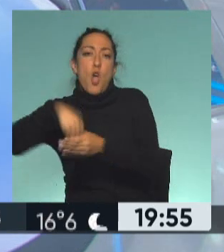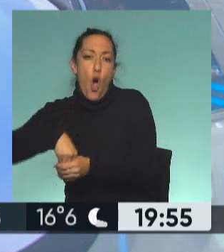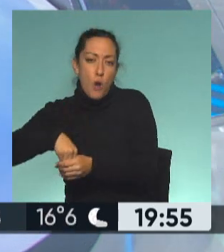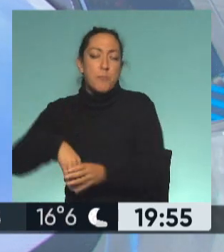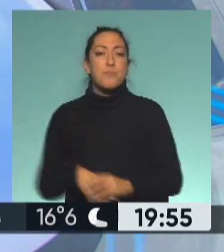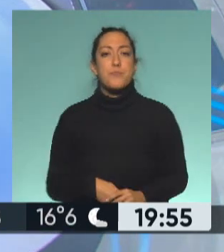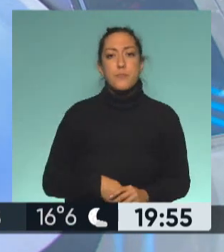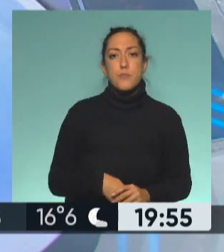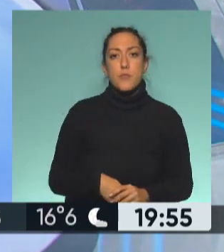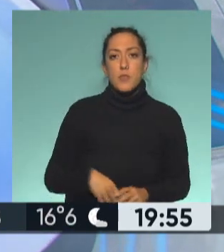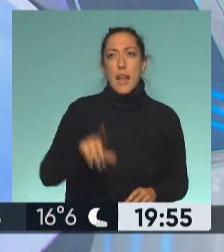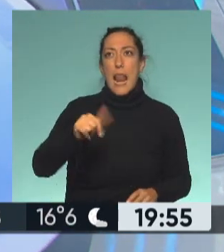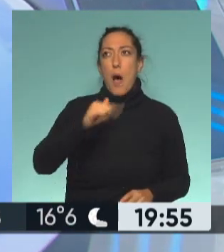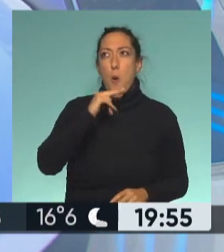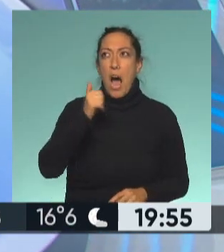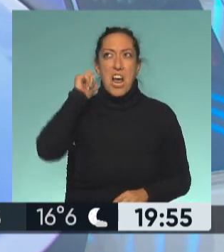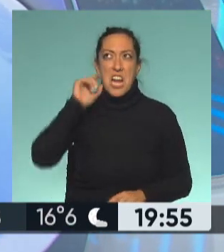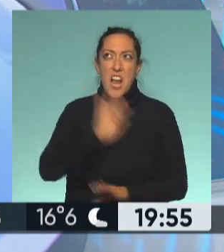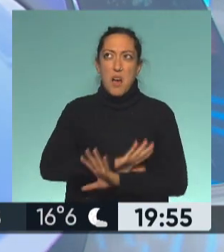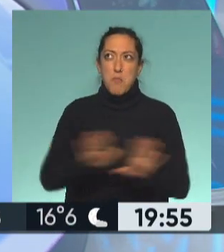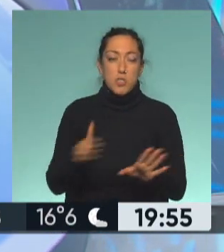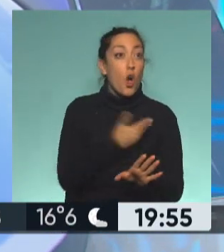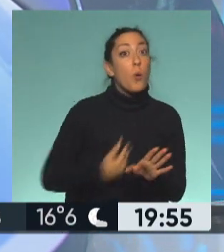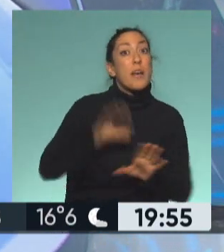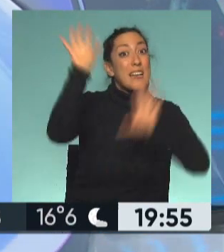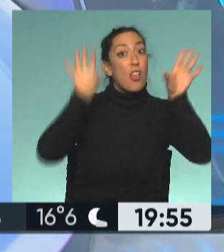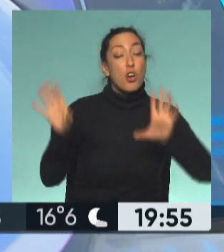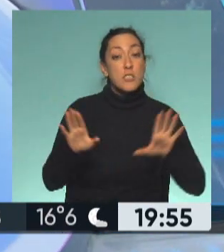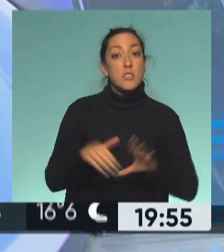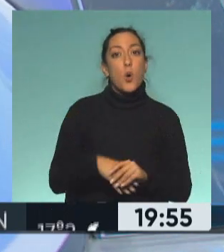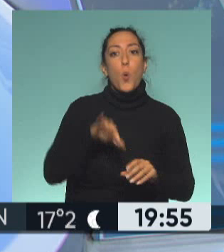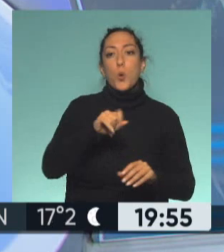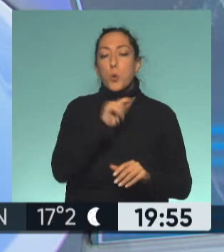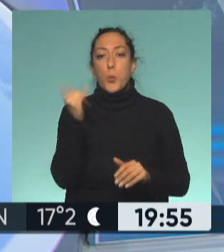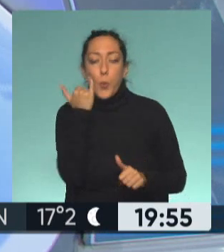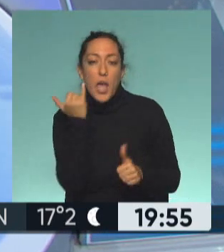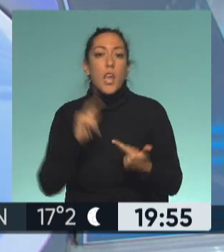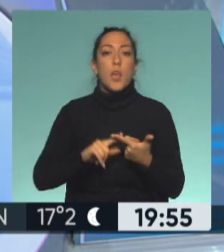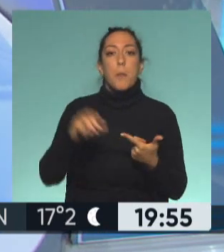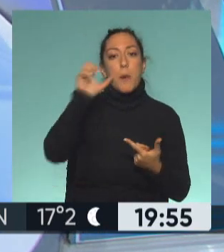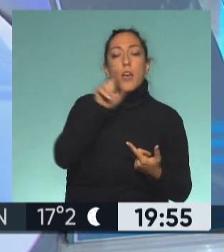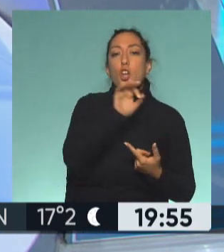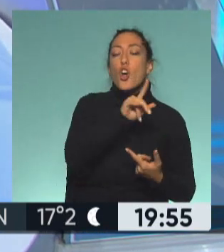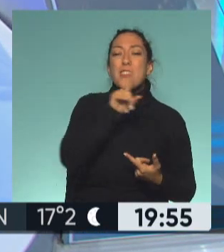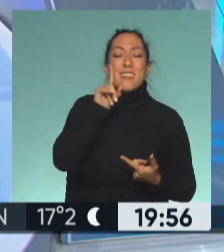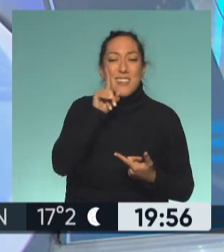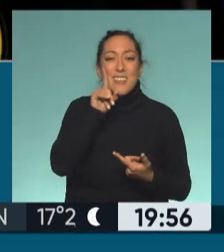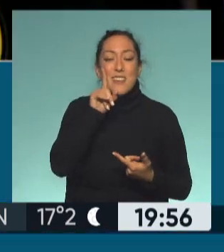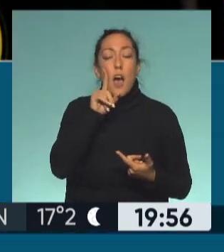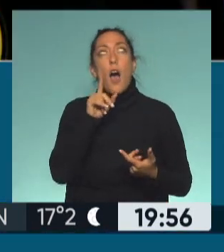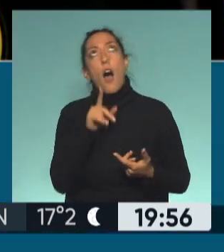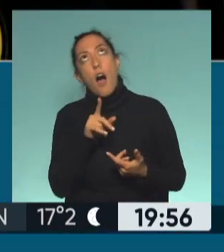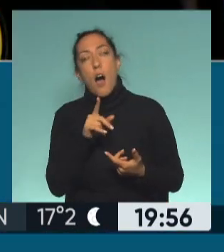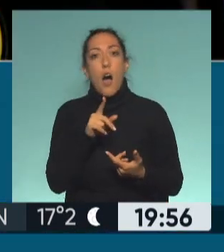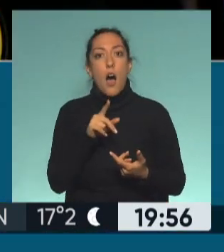es, y estemos La atentos Baña con ya qué no pasa juega con más. gobernadores, Bordet, Urtubey no juega más. Perotti. ¿Qué pasa?